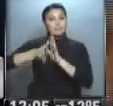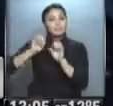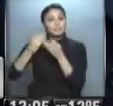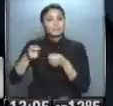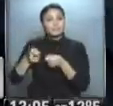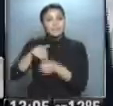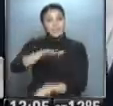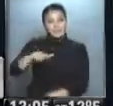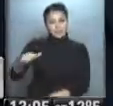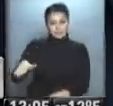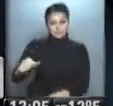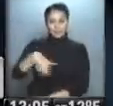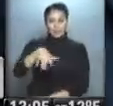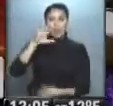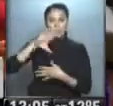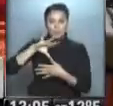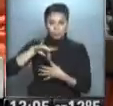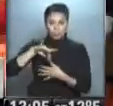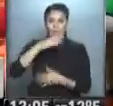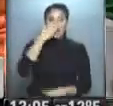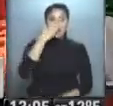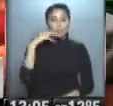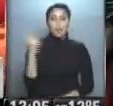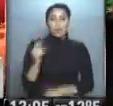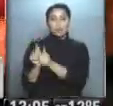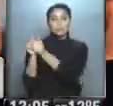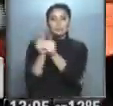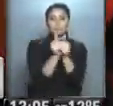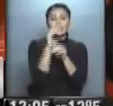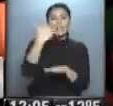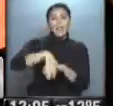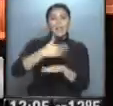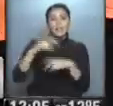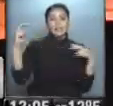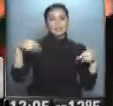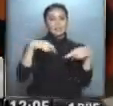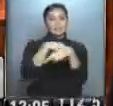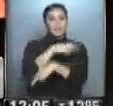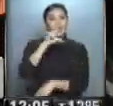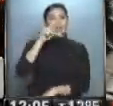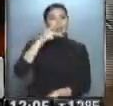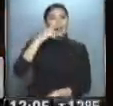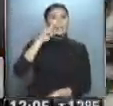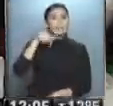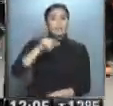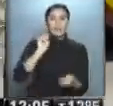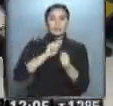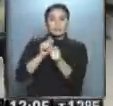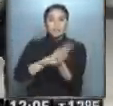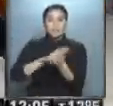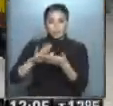pediátrica en el Hospital Gandulfo de Lomas de Zamora. Y luego ambos recorrieron la calle peatonal La Prida, que fue remodelada y puesta en